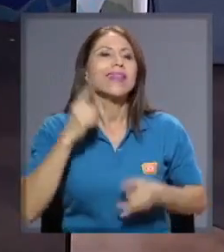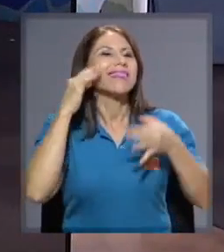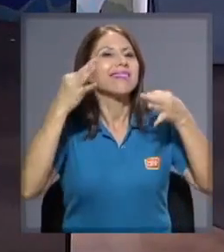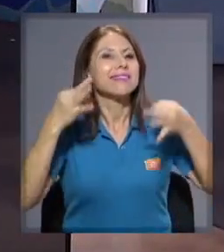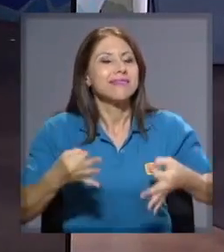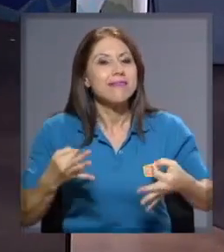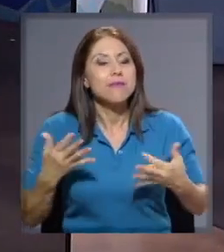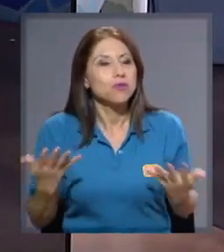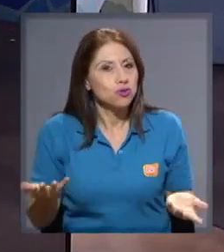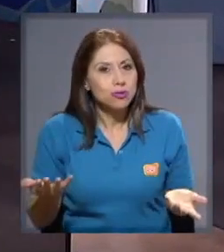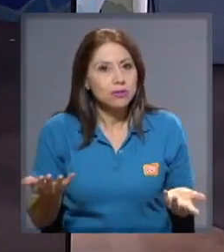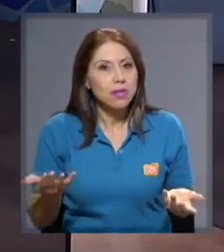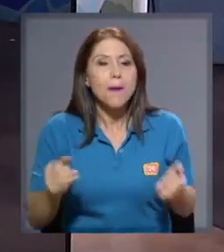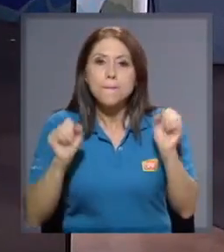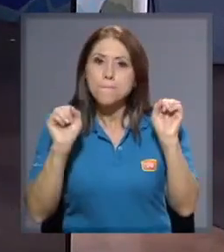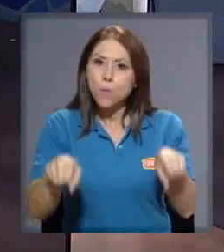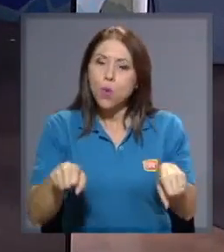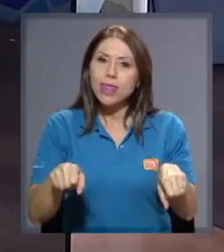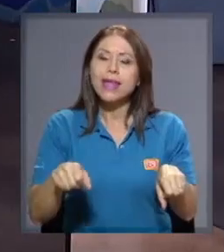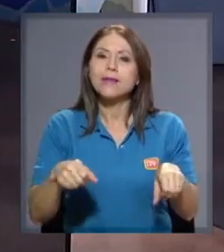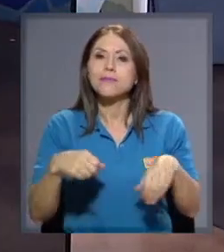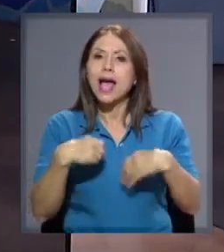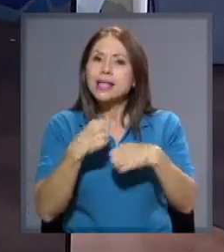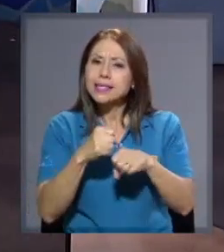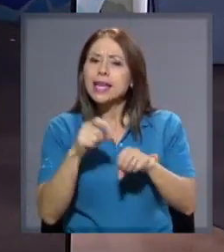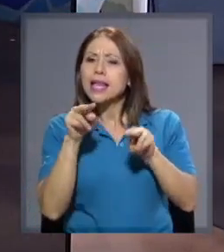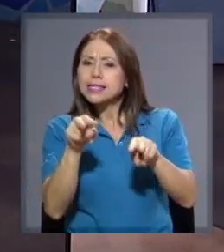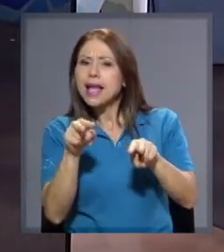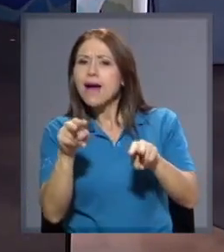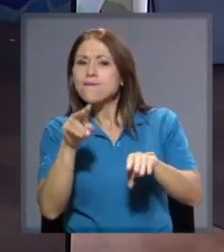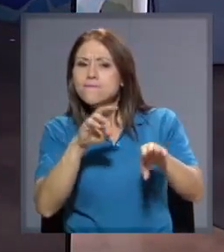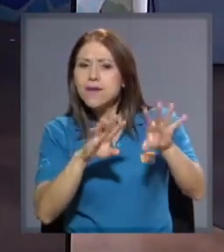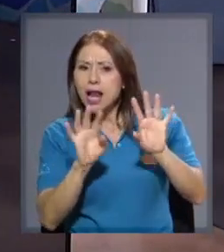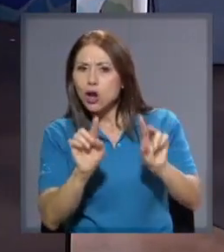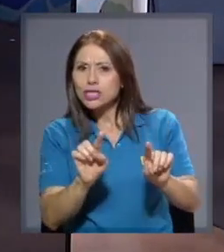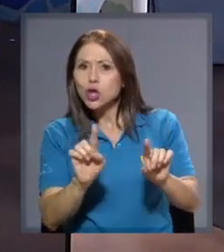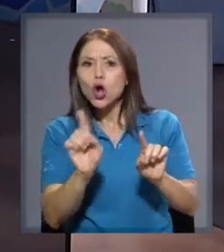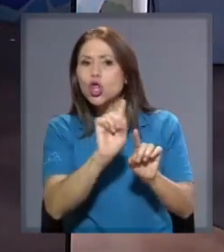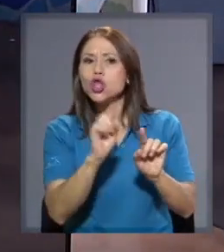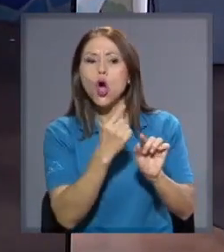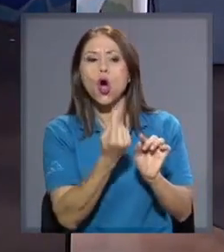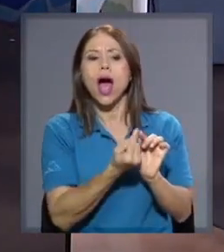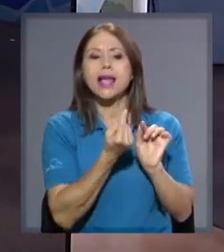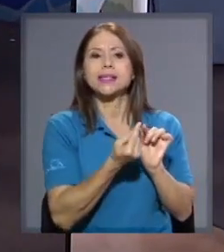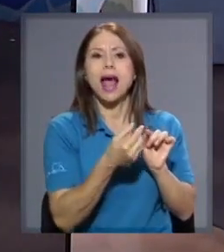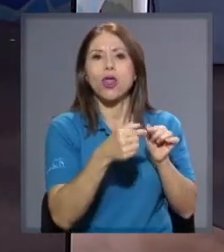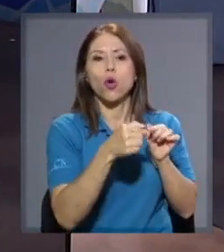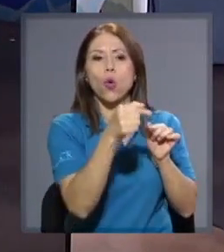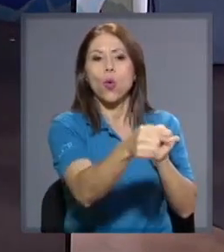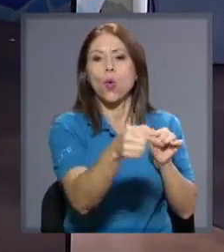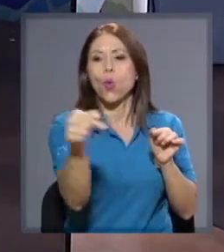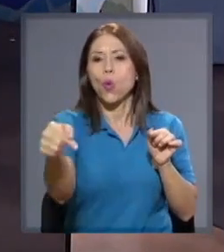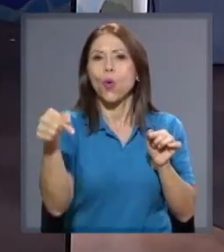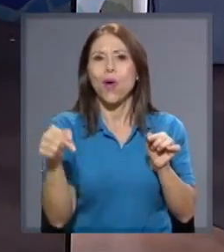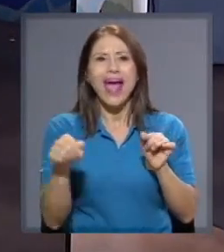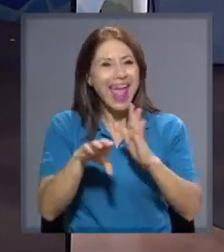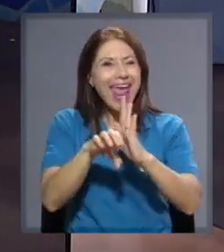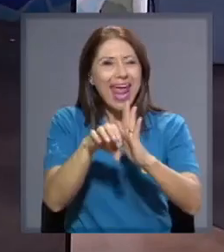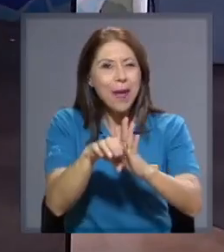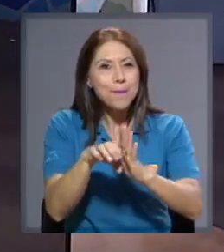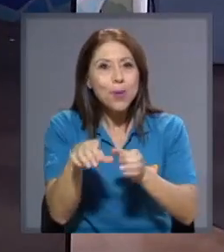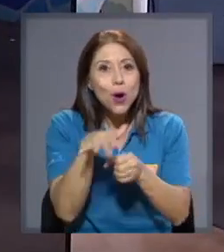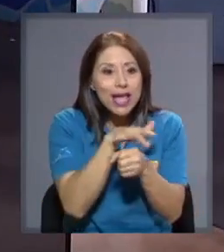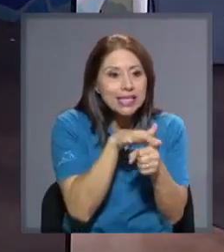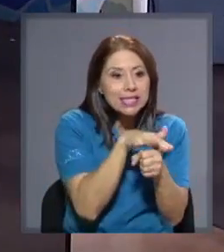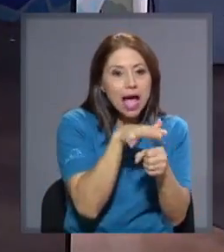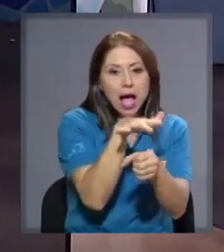llegar y dar esa valoración de dejar de funcionar como puntos aislados como veámoslo como un archipiélago que tiene una serie